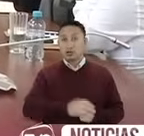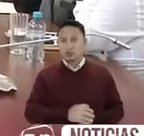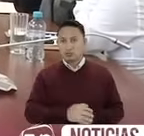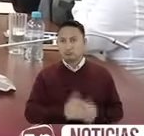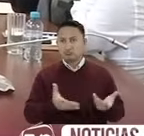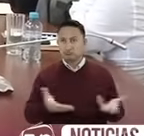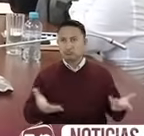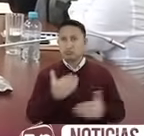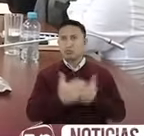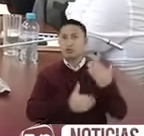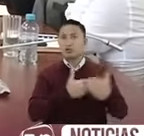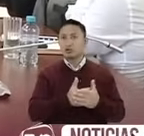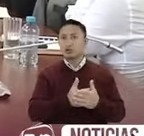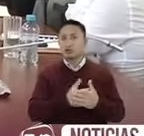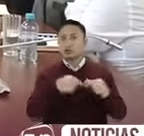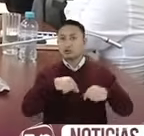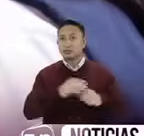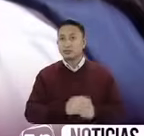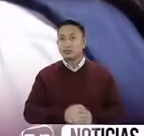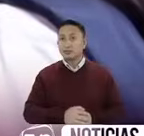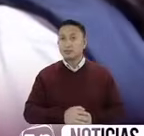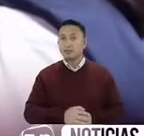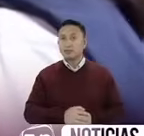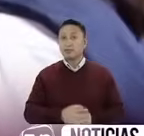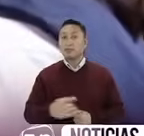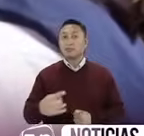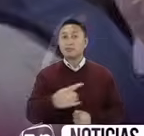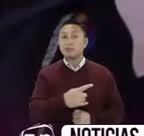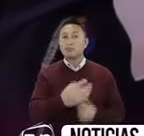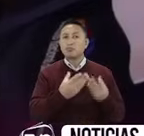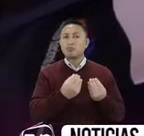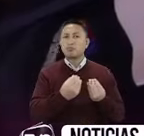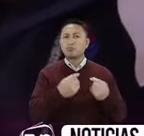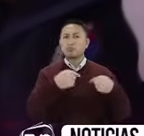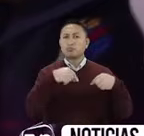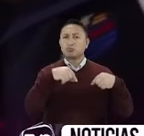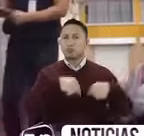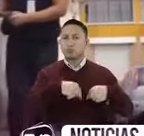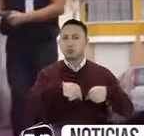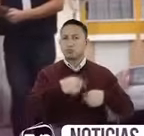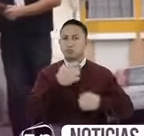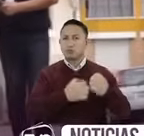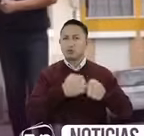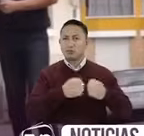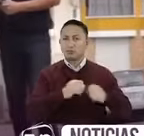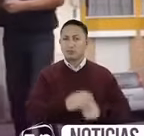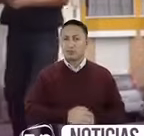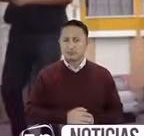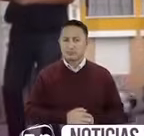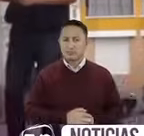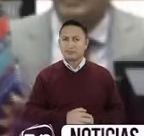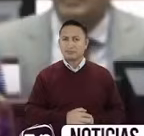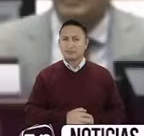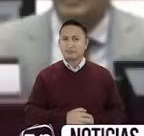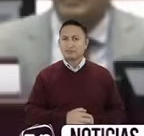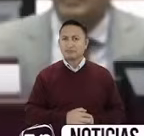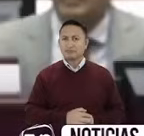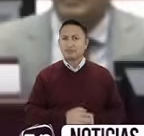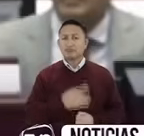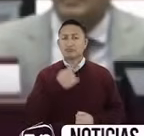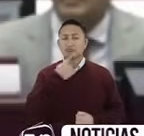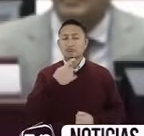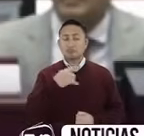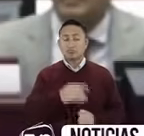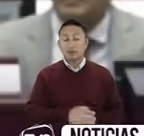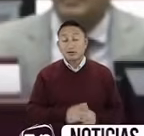de fiscalización ante las múltiples falencias registradas durante su ejecución. Se argumenta que